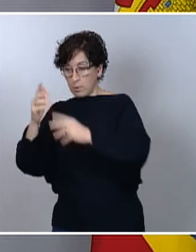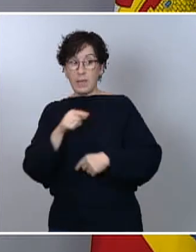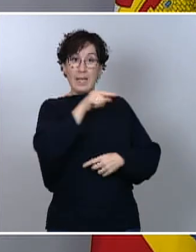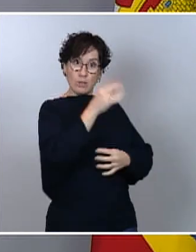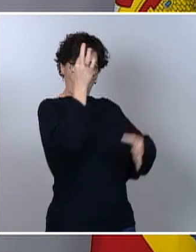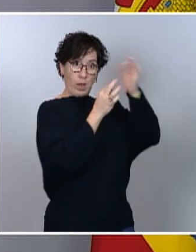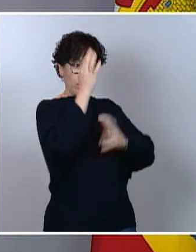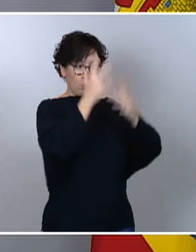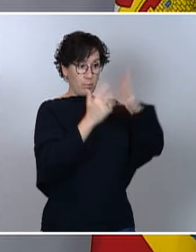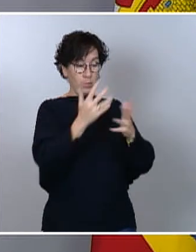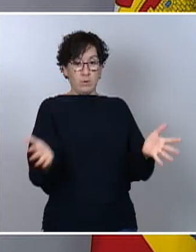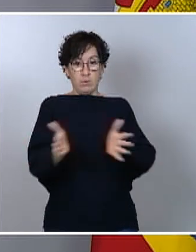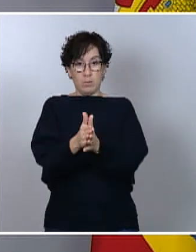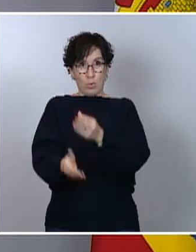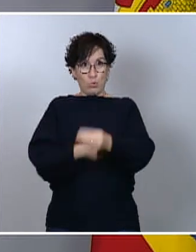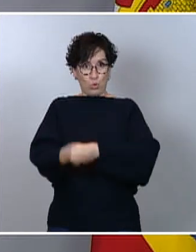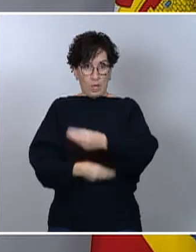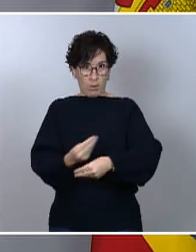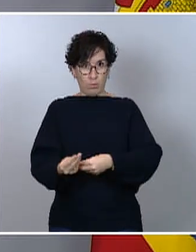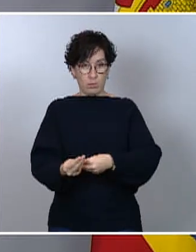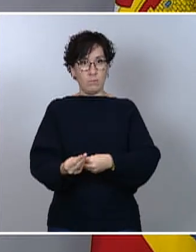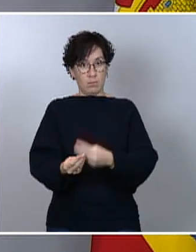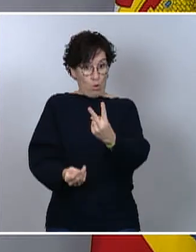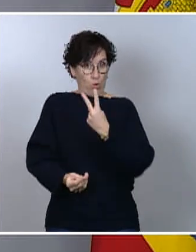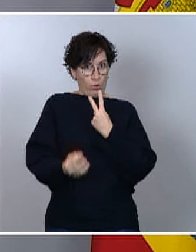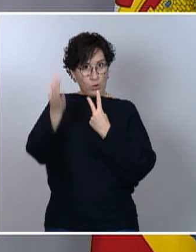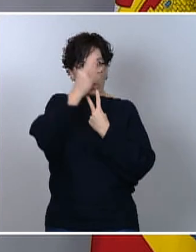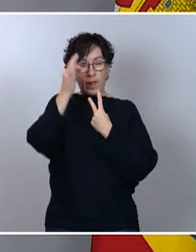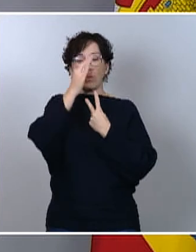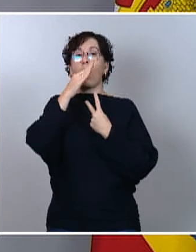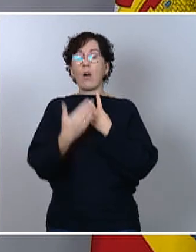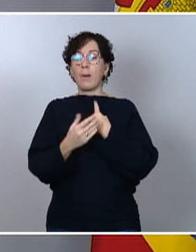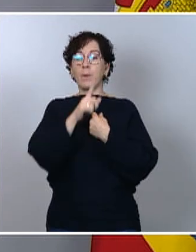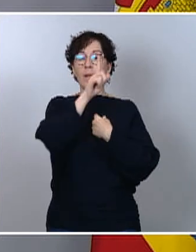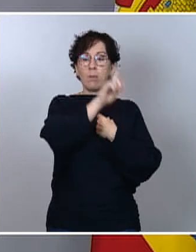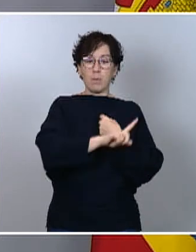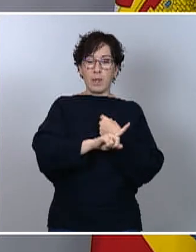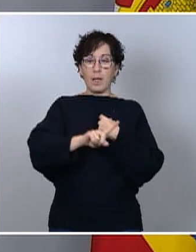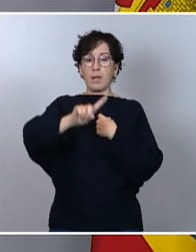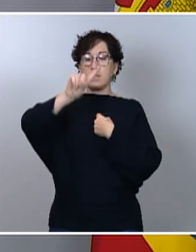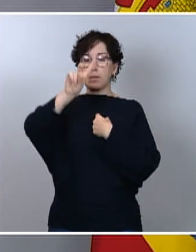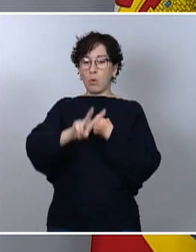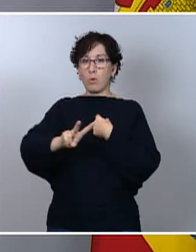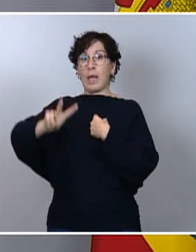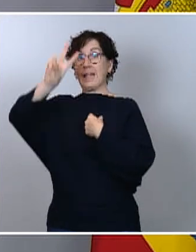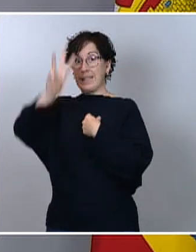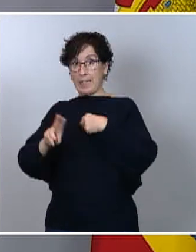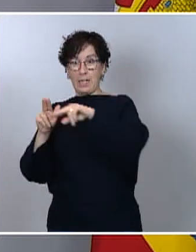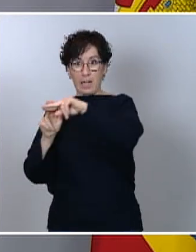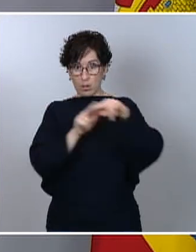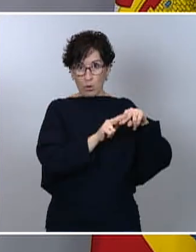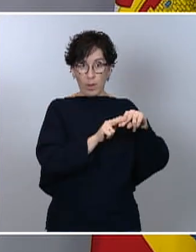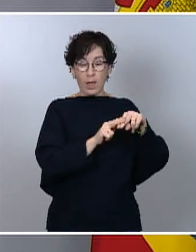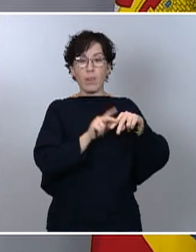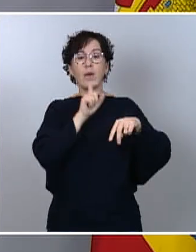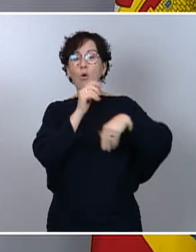que hicimos las 3 rondas respecto a cómo fue la onda epidémica es bastante óptimo para recoger todo lo que fue la mortalidad de